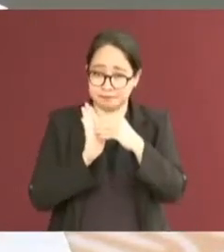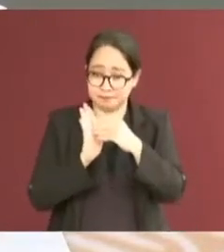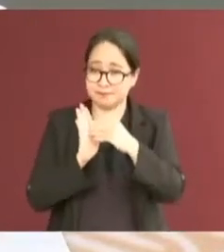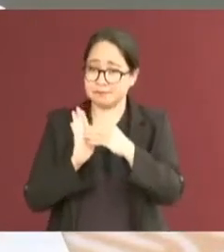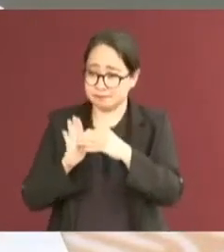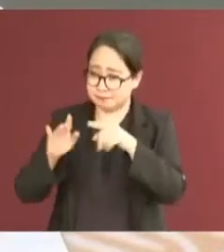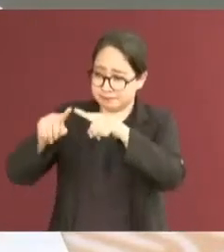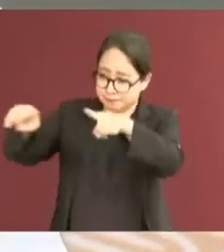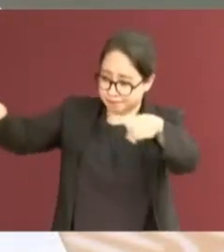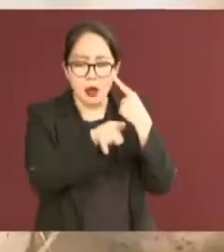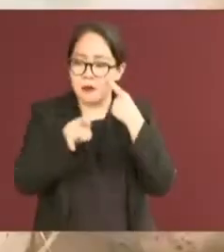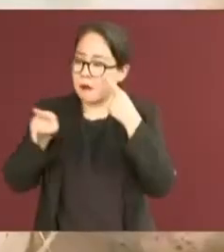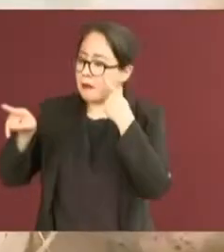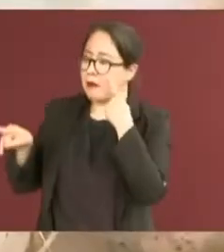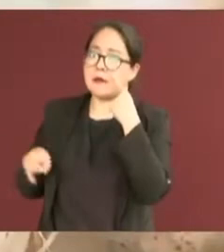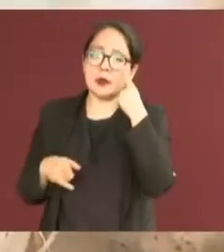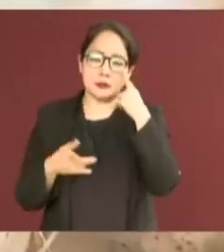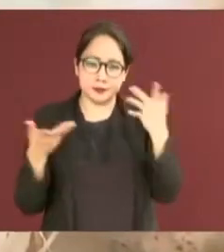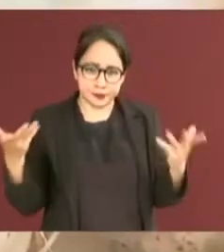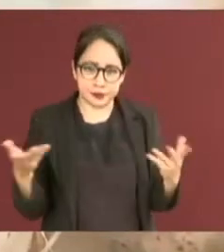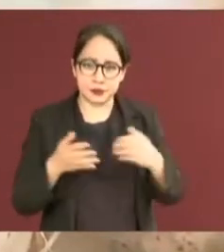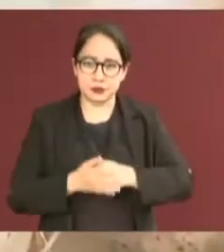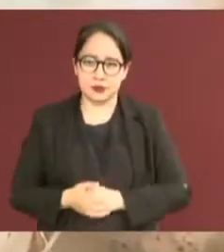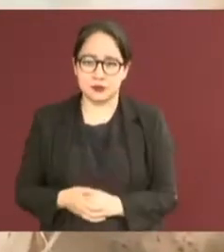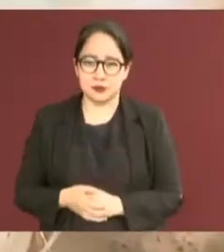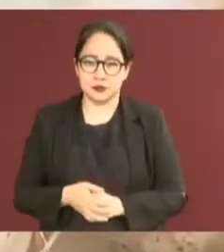ejidales y comunales.